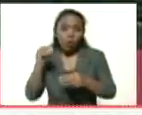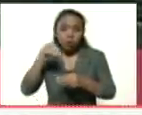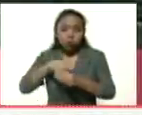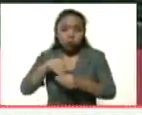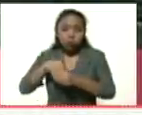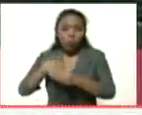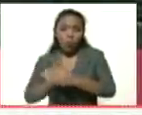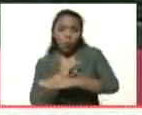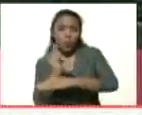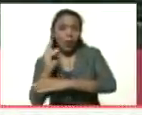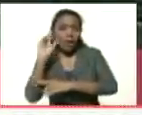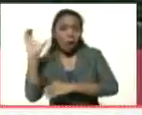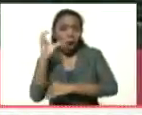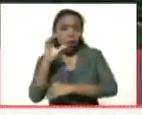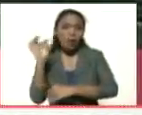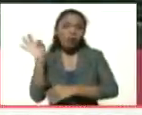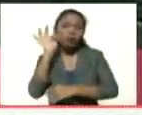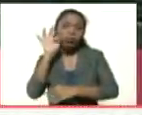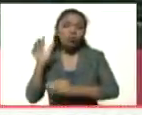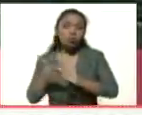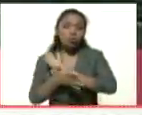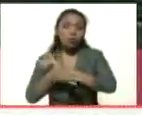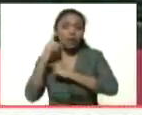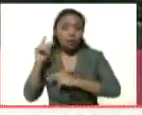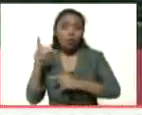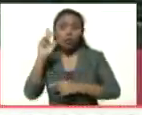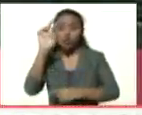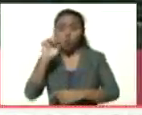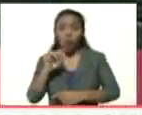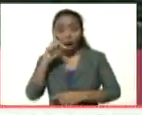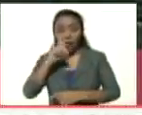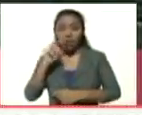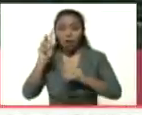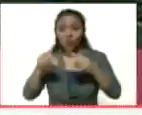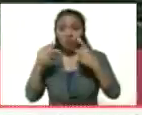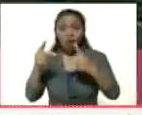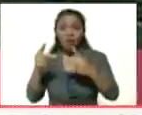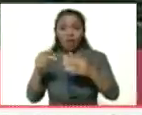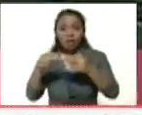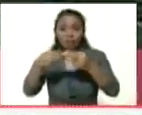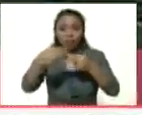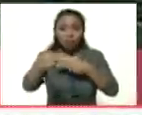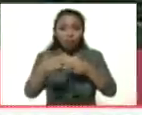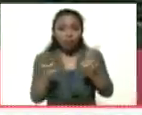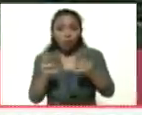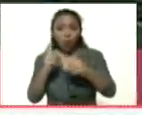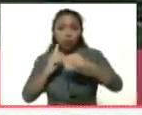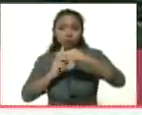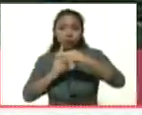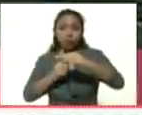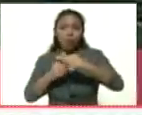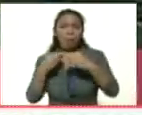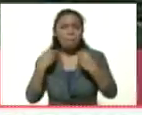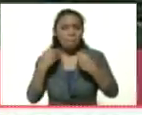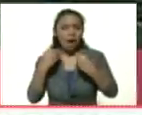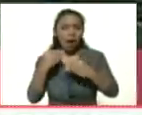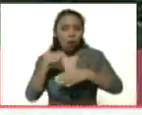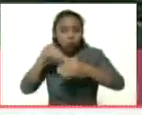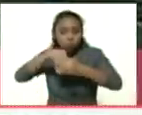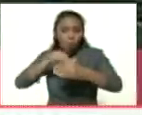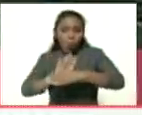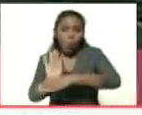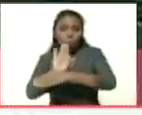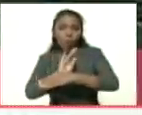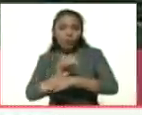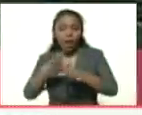hermana República de Colombia, que todos los años bate récord de nuevas hectáreas, suma de hectáreas para el cultivo de la